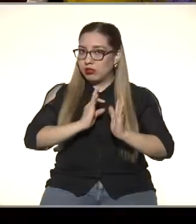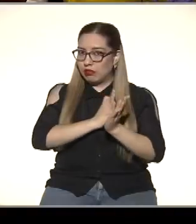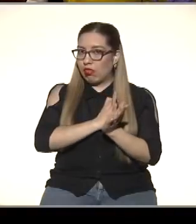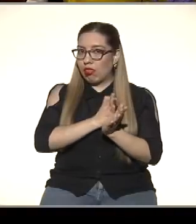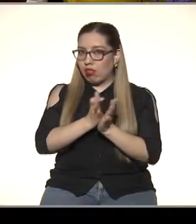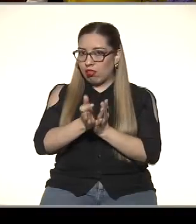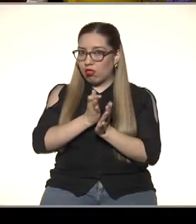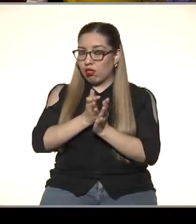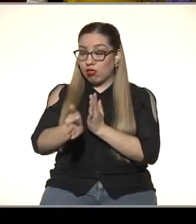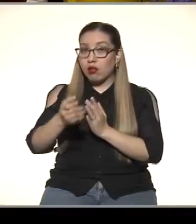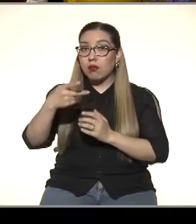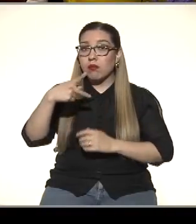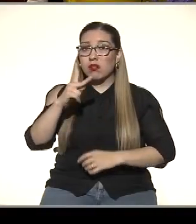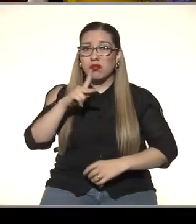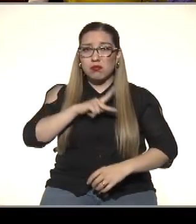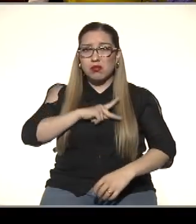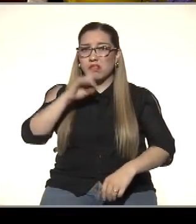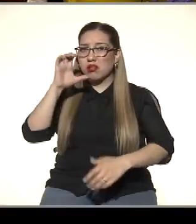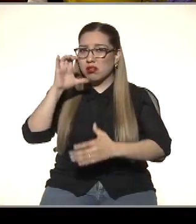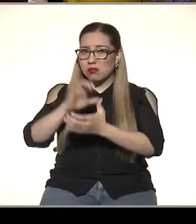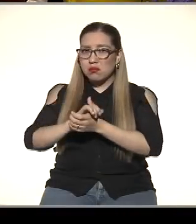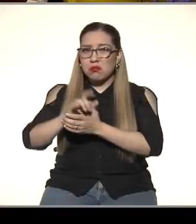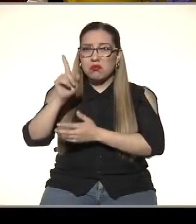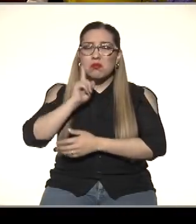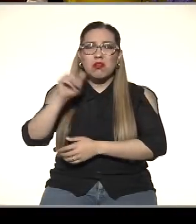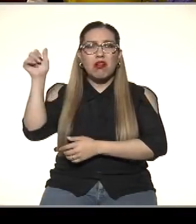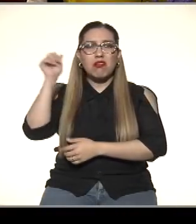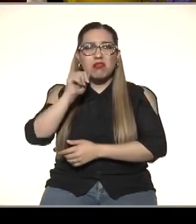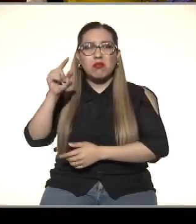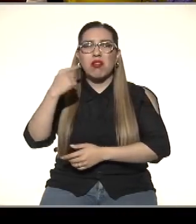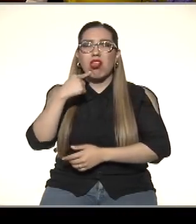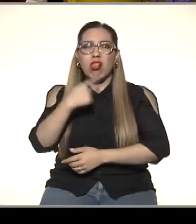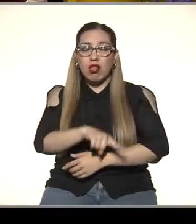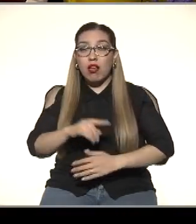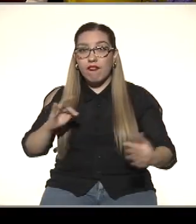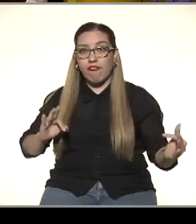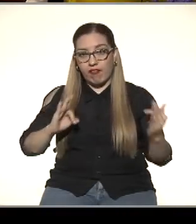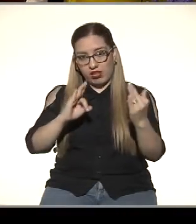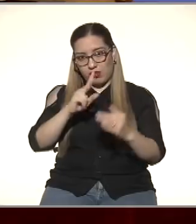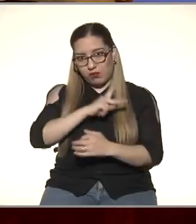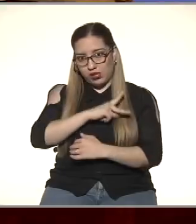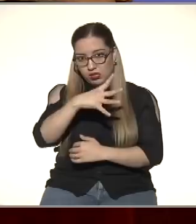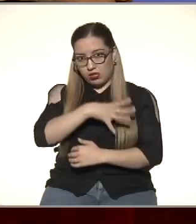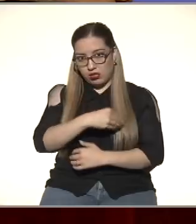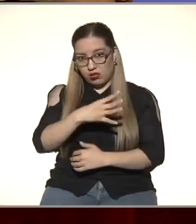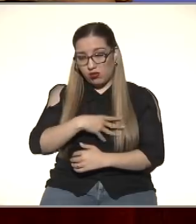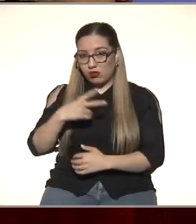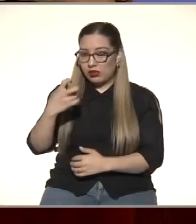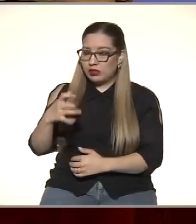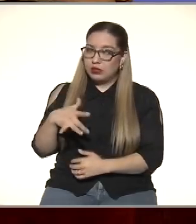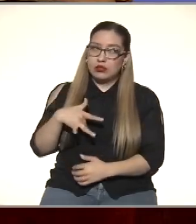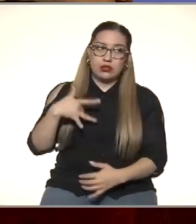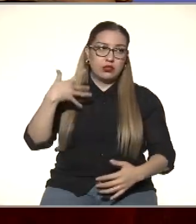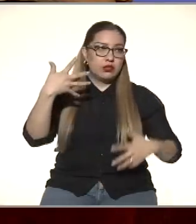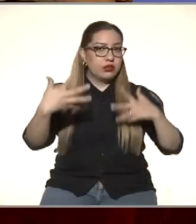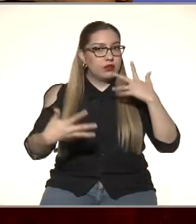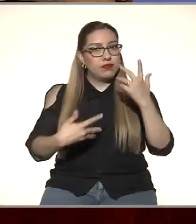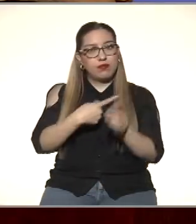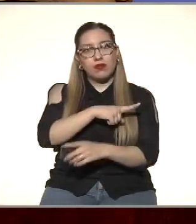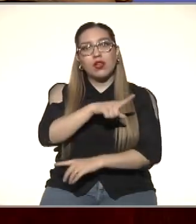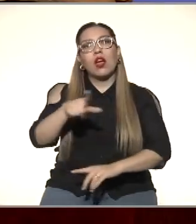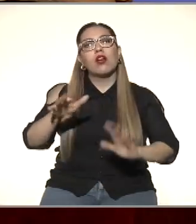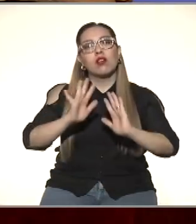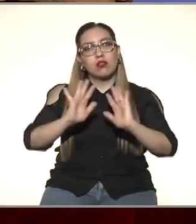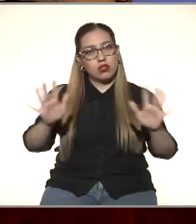no pierde la oportunidad para reprochármelo en frente de mis hijos. Esto es algo que me causa mucho conflicto. Ellos ya son